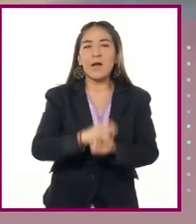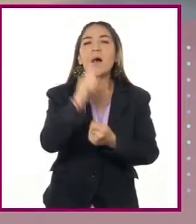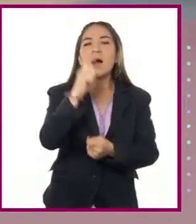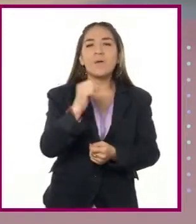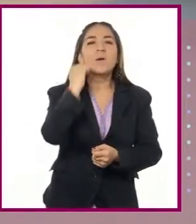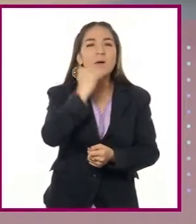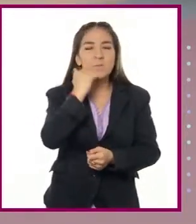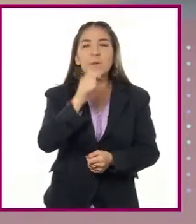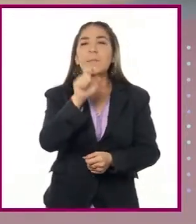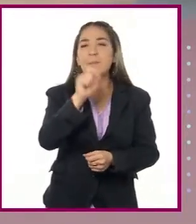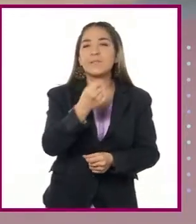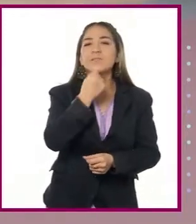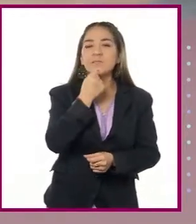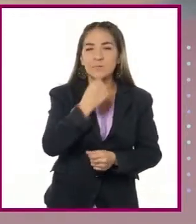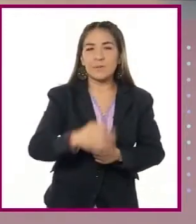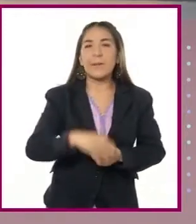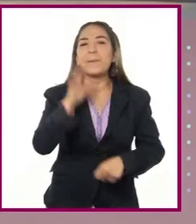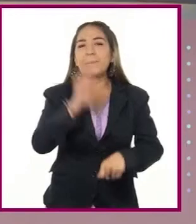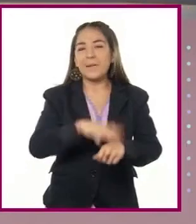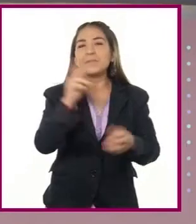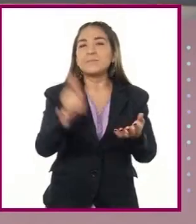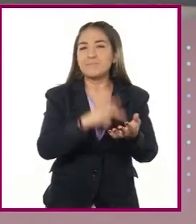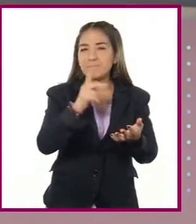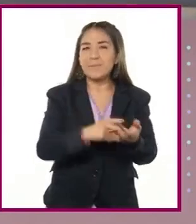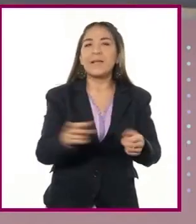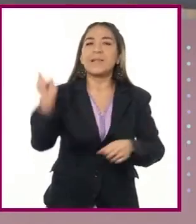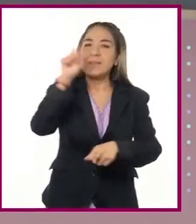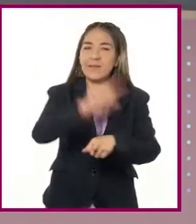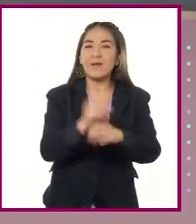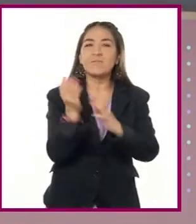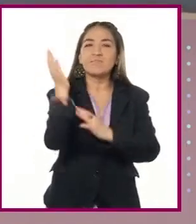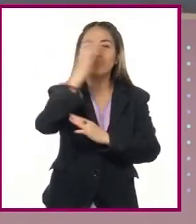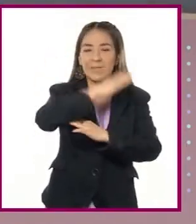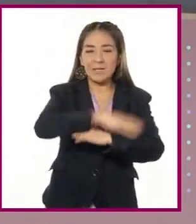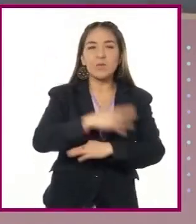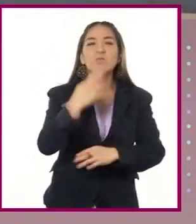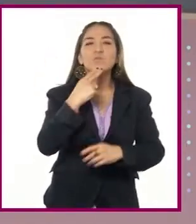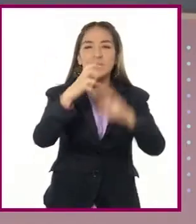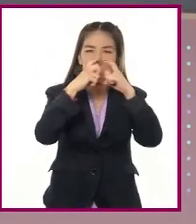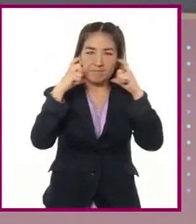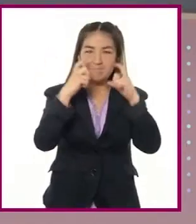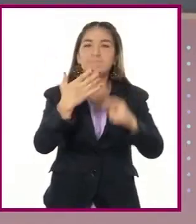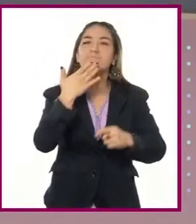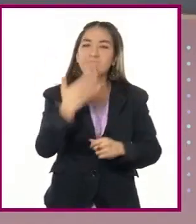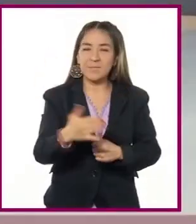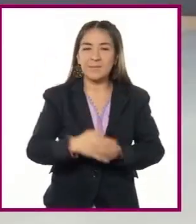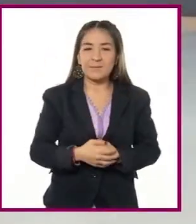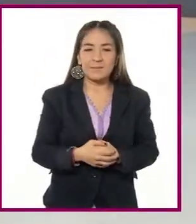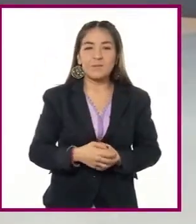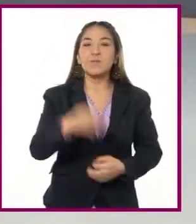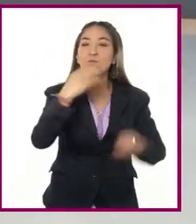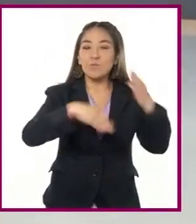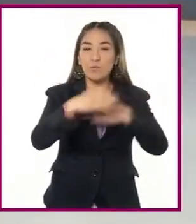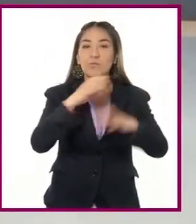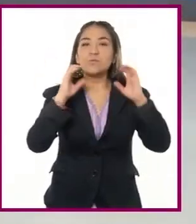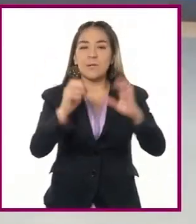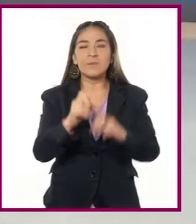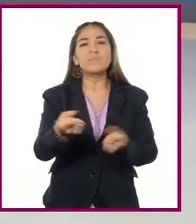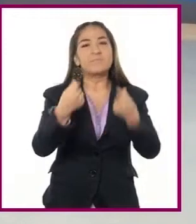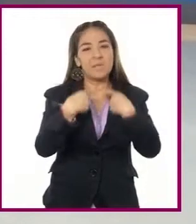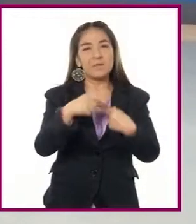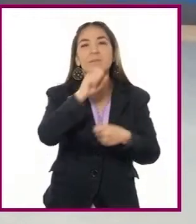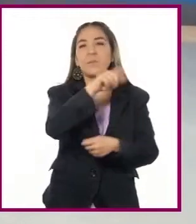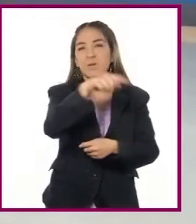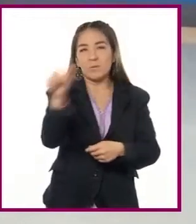20 segundos varias veces al día y usar el cubrebocas de manera correcta. Al cuidarnos a nosotros mismos, cuidamos a